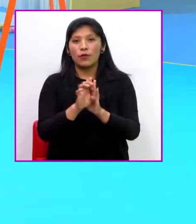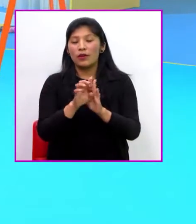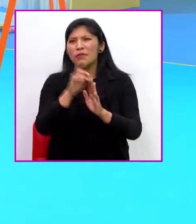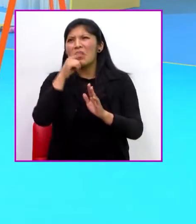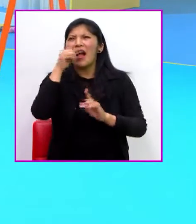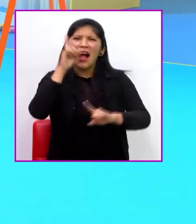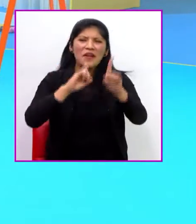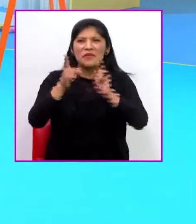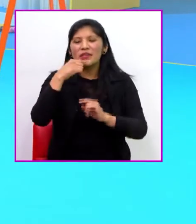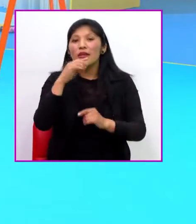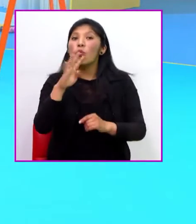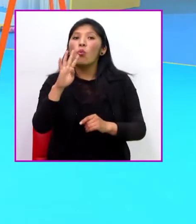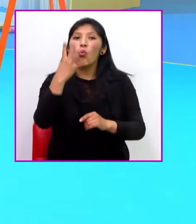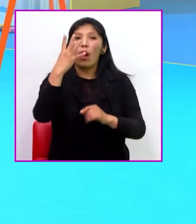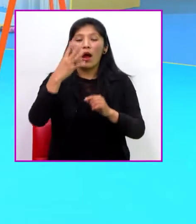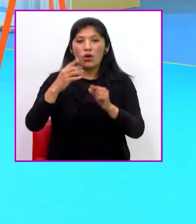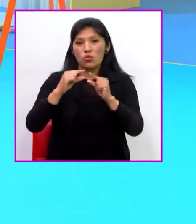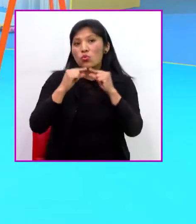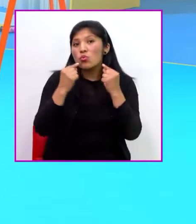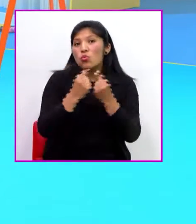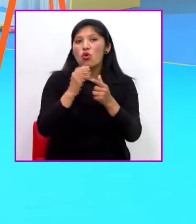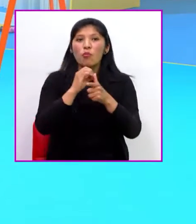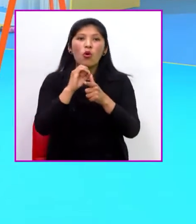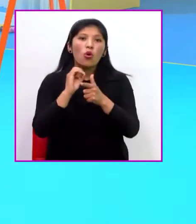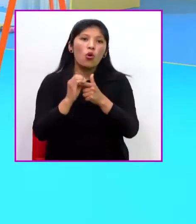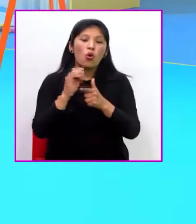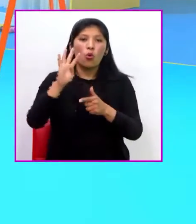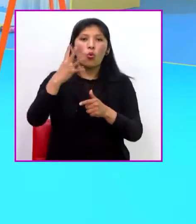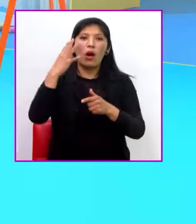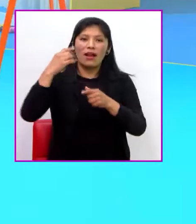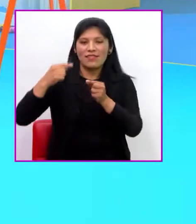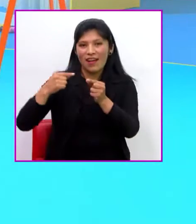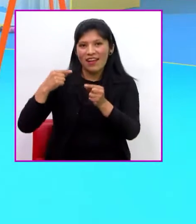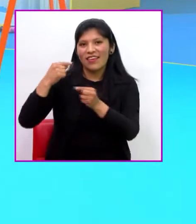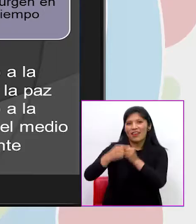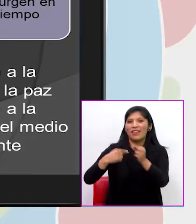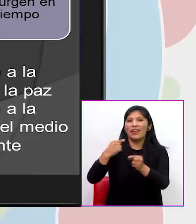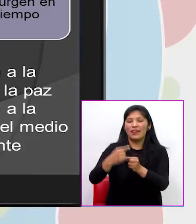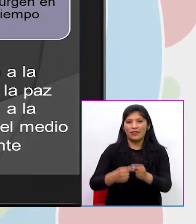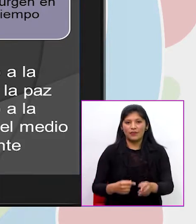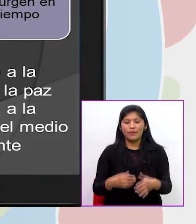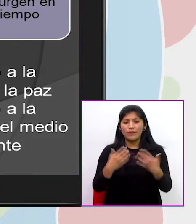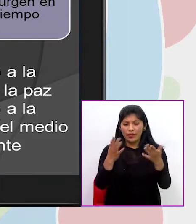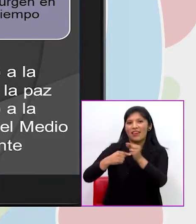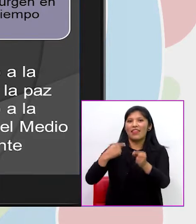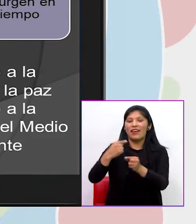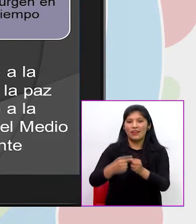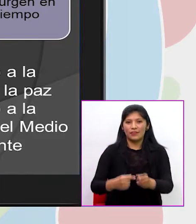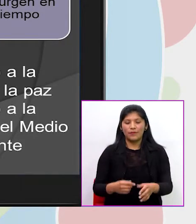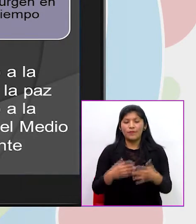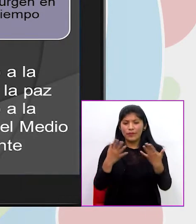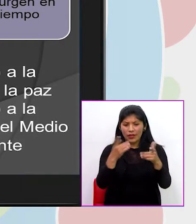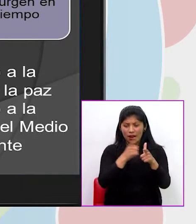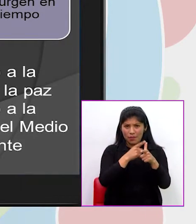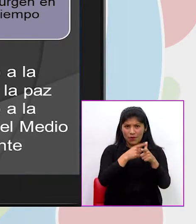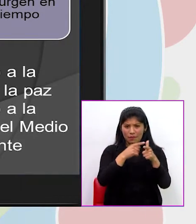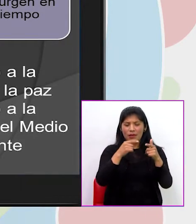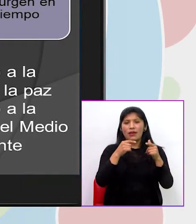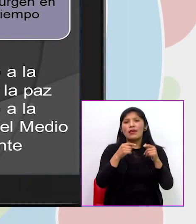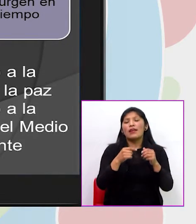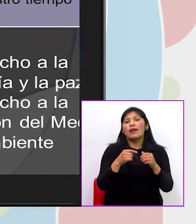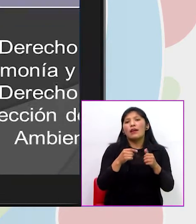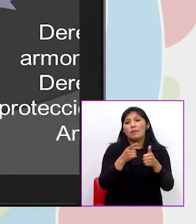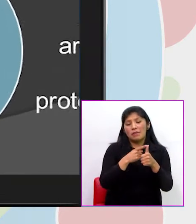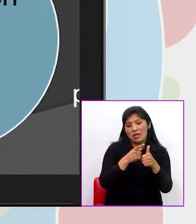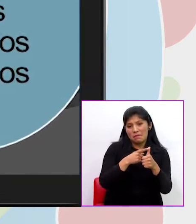cuarta generación o un cuarto grupo. Empecemos por la primera generación. Los derechos humanos de